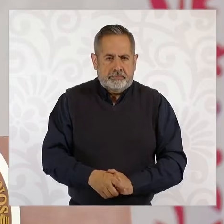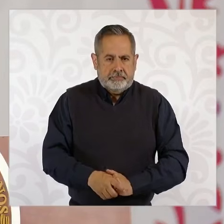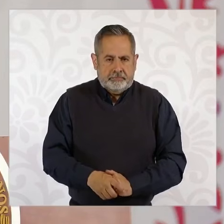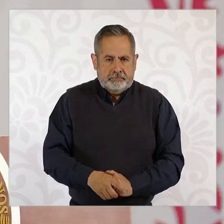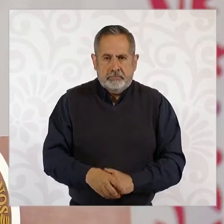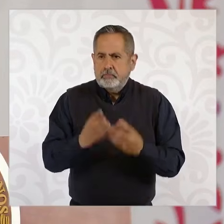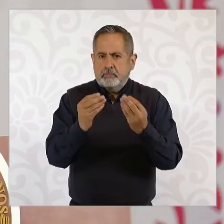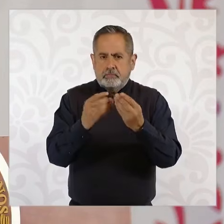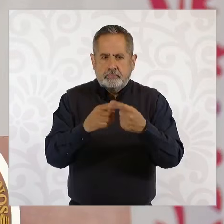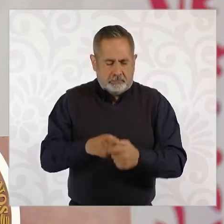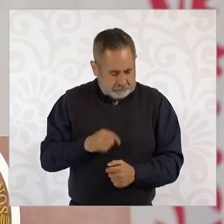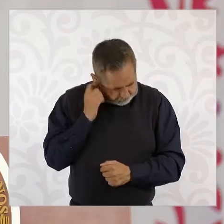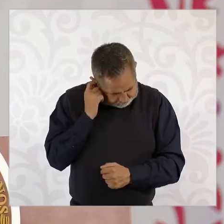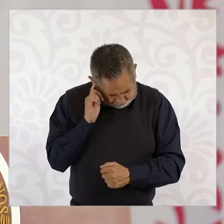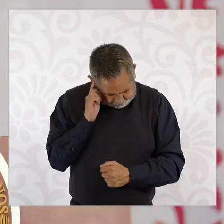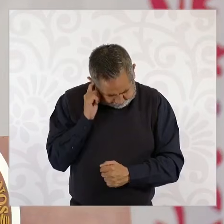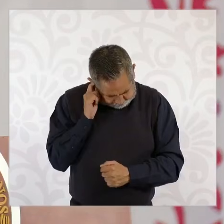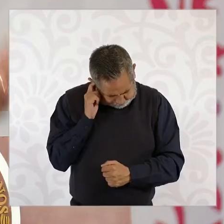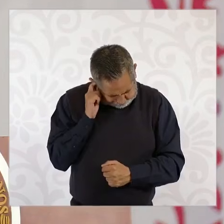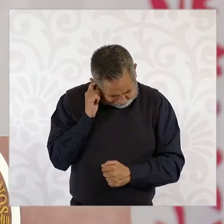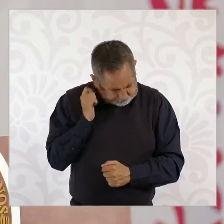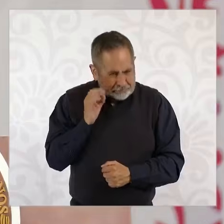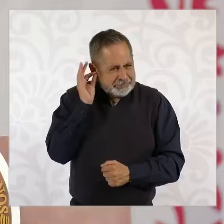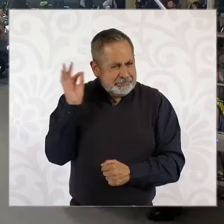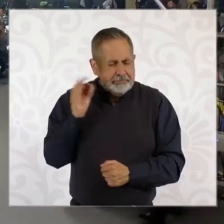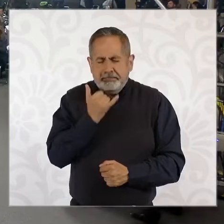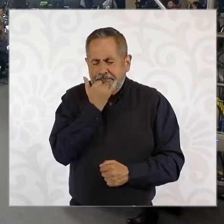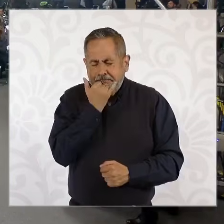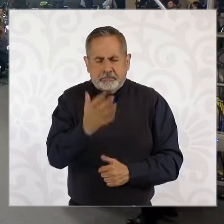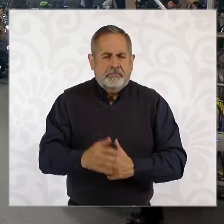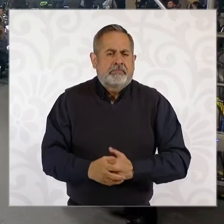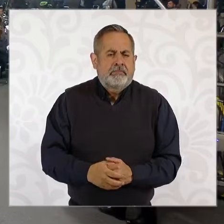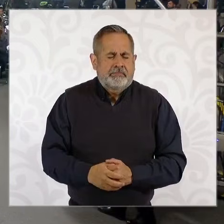No, ya hay muchos que tienen muchísimos días. A ver, hasta allá atrás.